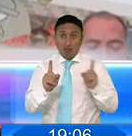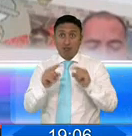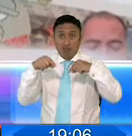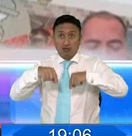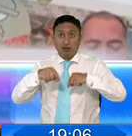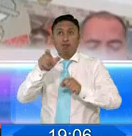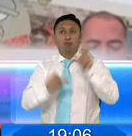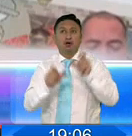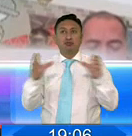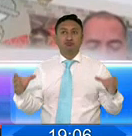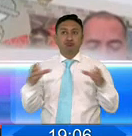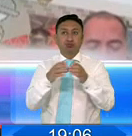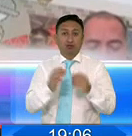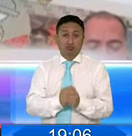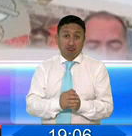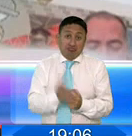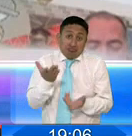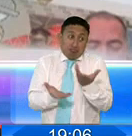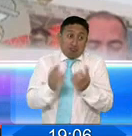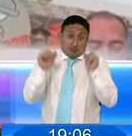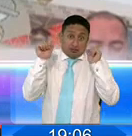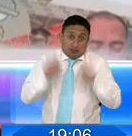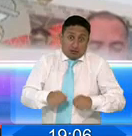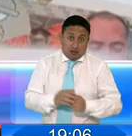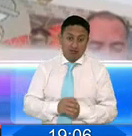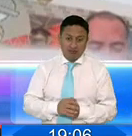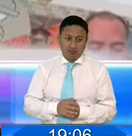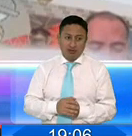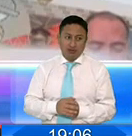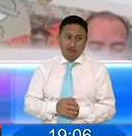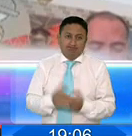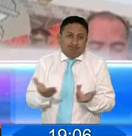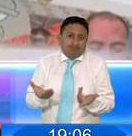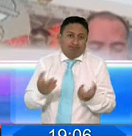las personas, si es que efectivamente